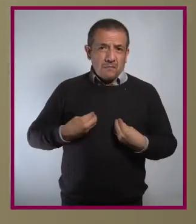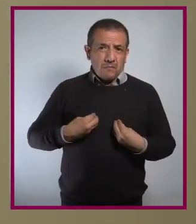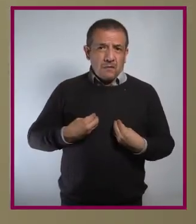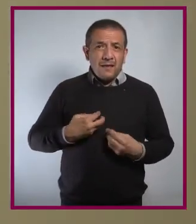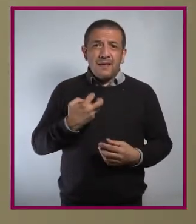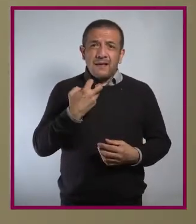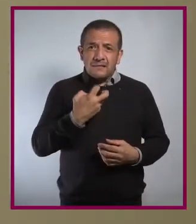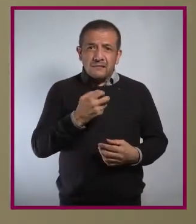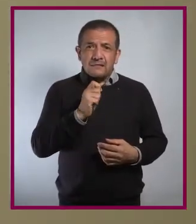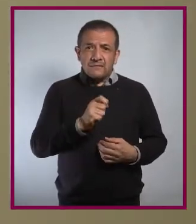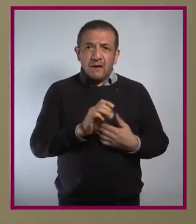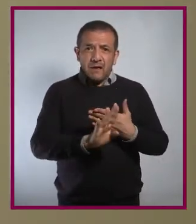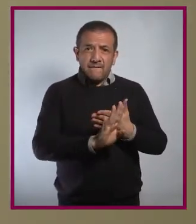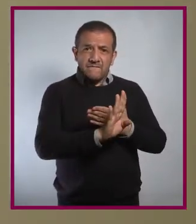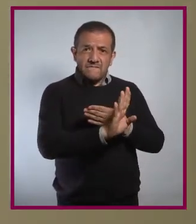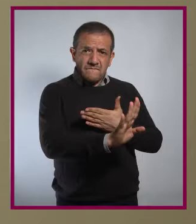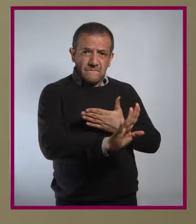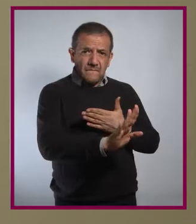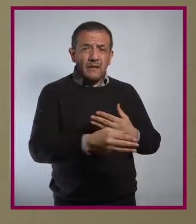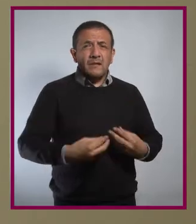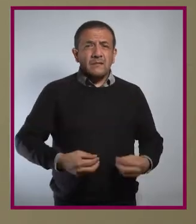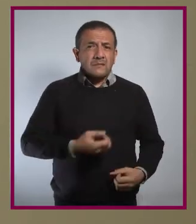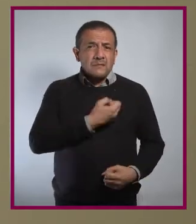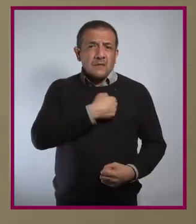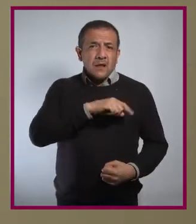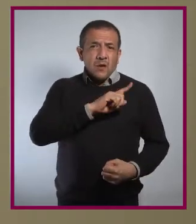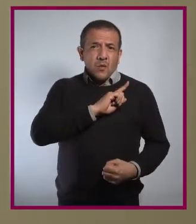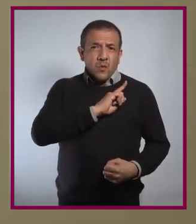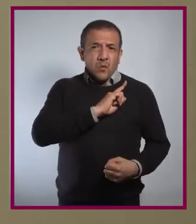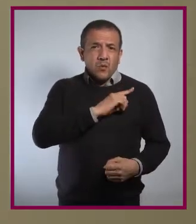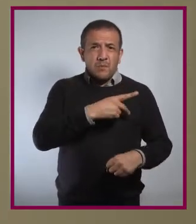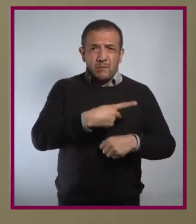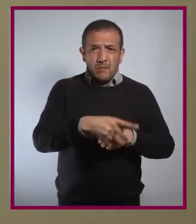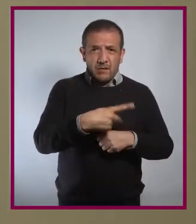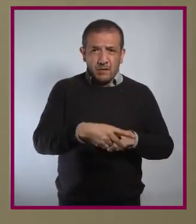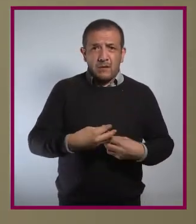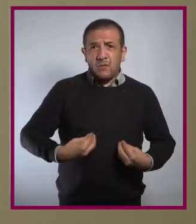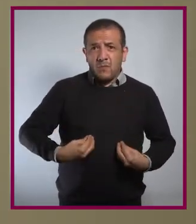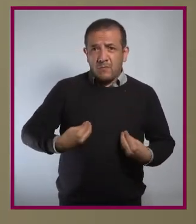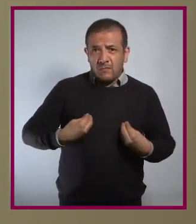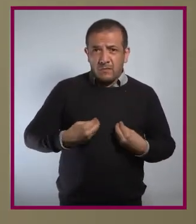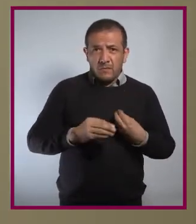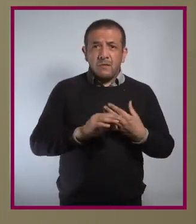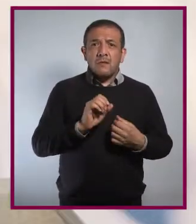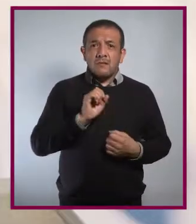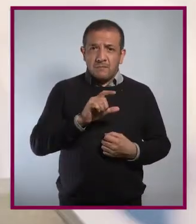cosas que pueden poner en riesgo nuestra salud o nuestra vida.